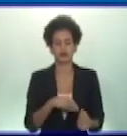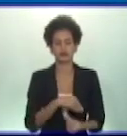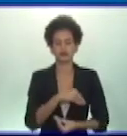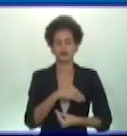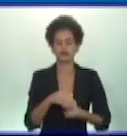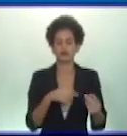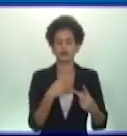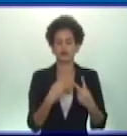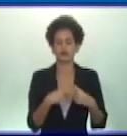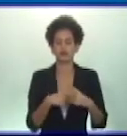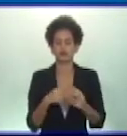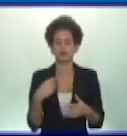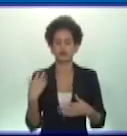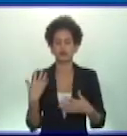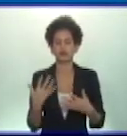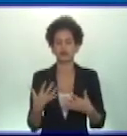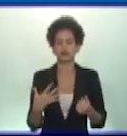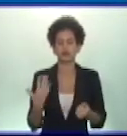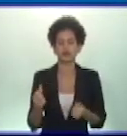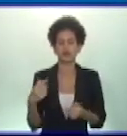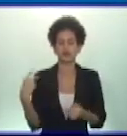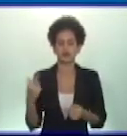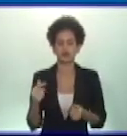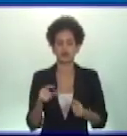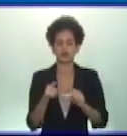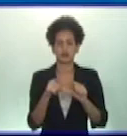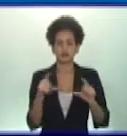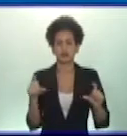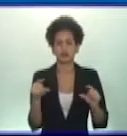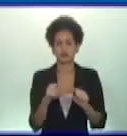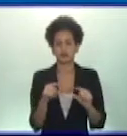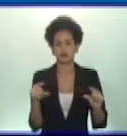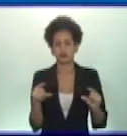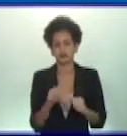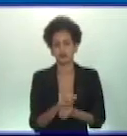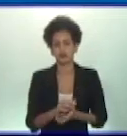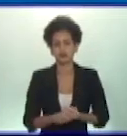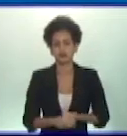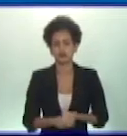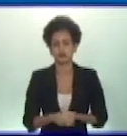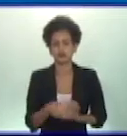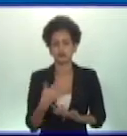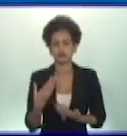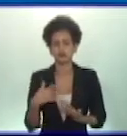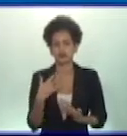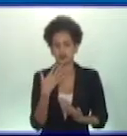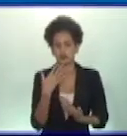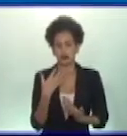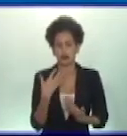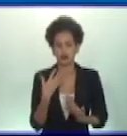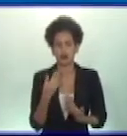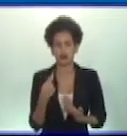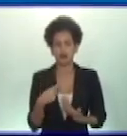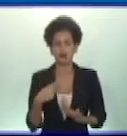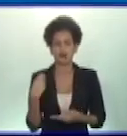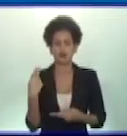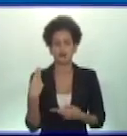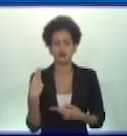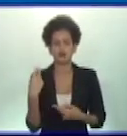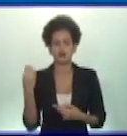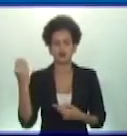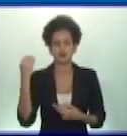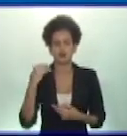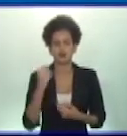problemas. ¿Qué debemos saber o qué contenidos están relacionados con este que trabajaremos y ejercitaremos hoy?